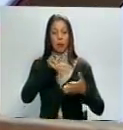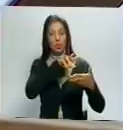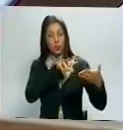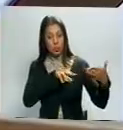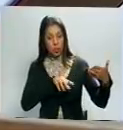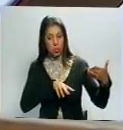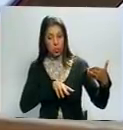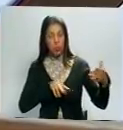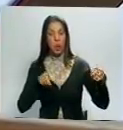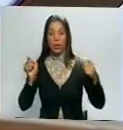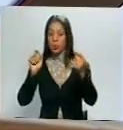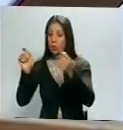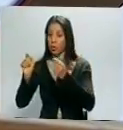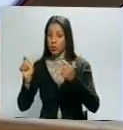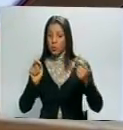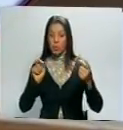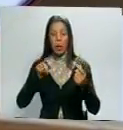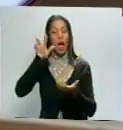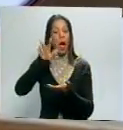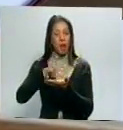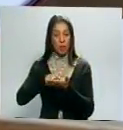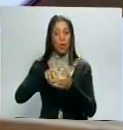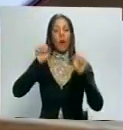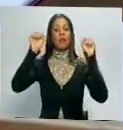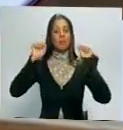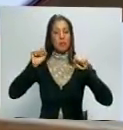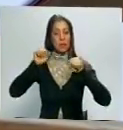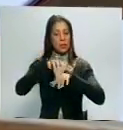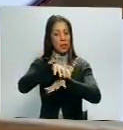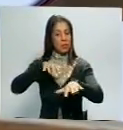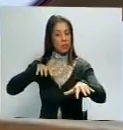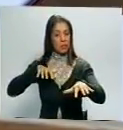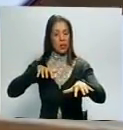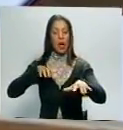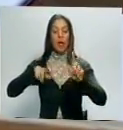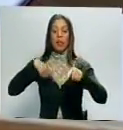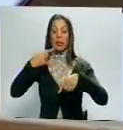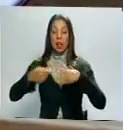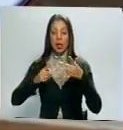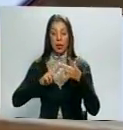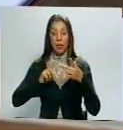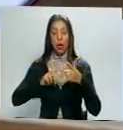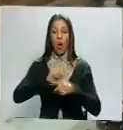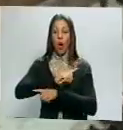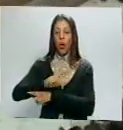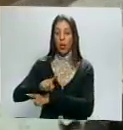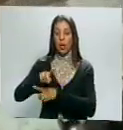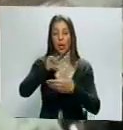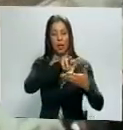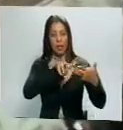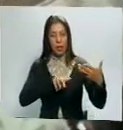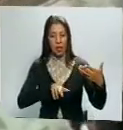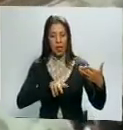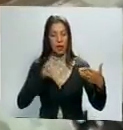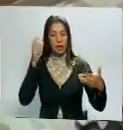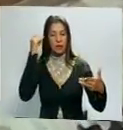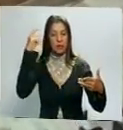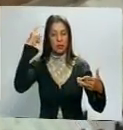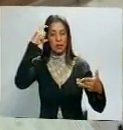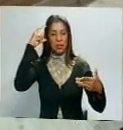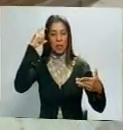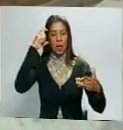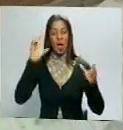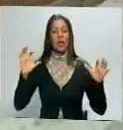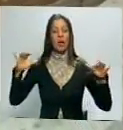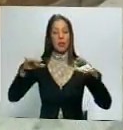leída y sometida a votación, resultó aprobada por unanimidad. Seguidamente se ordenó dar lectura a la propuesta del orden del día de la sesión